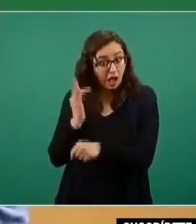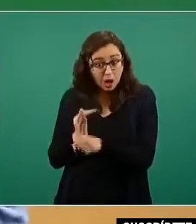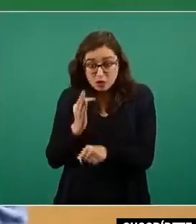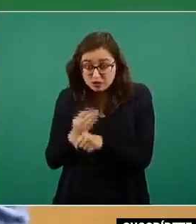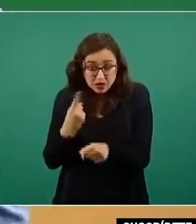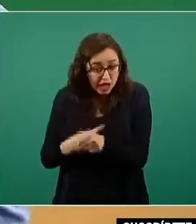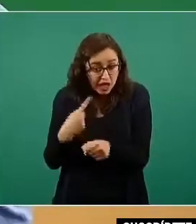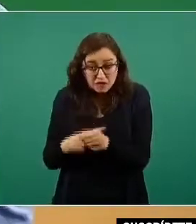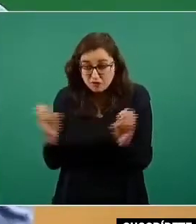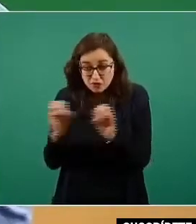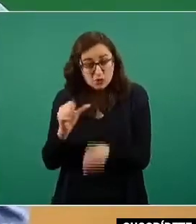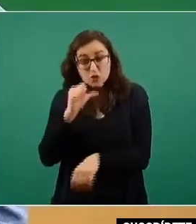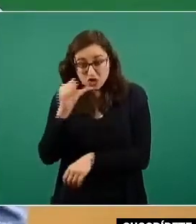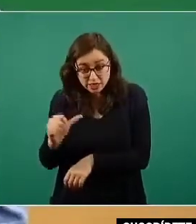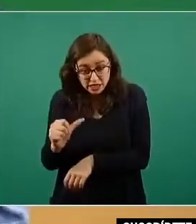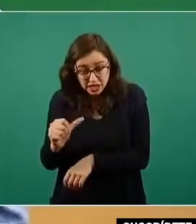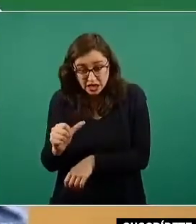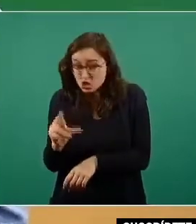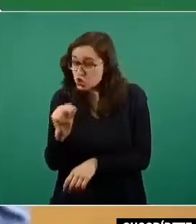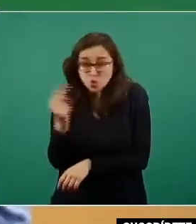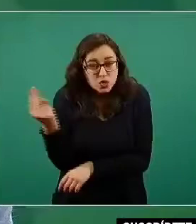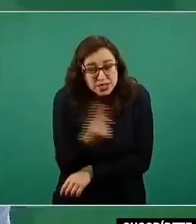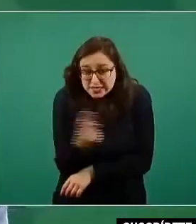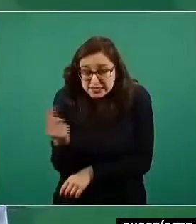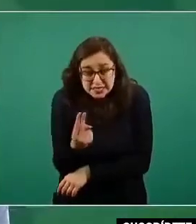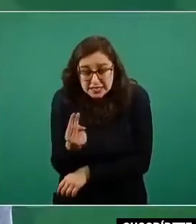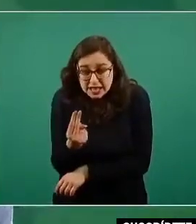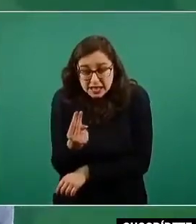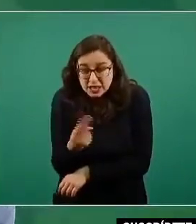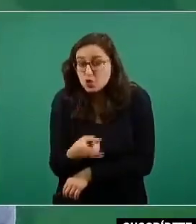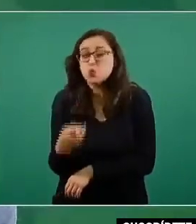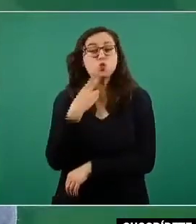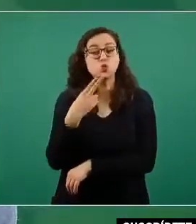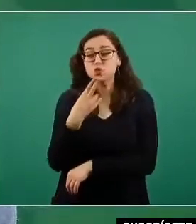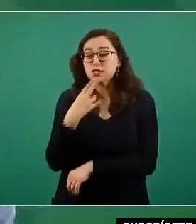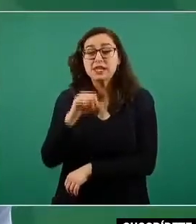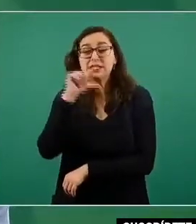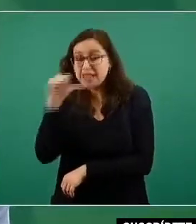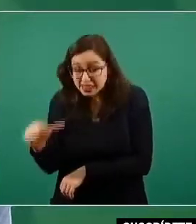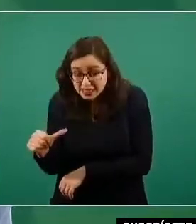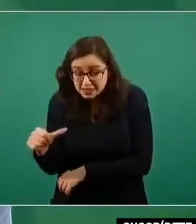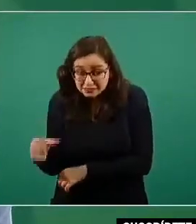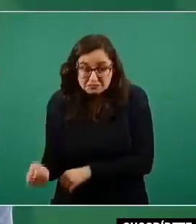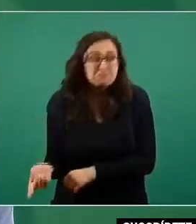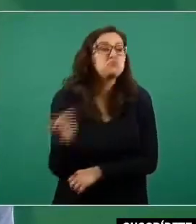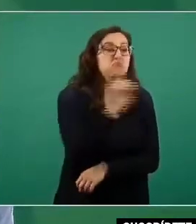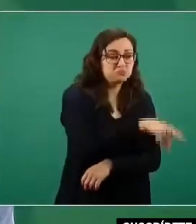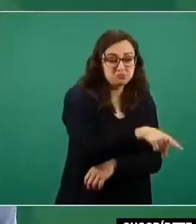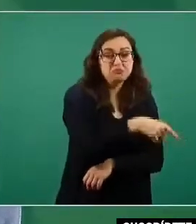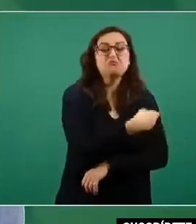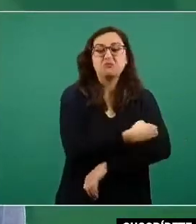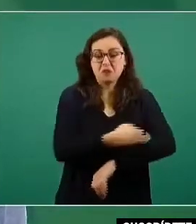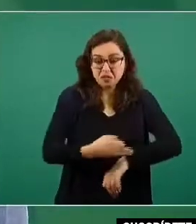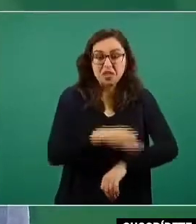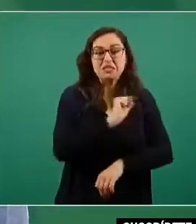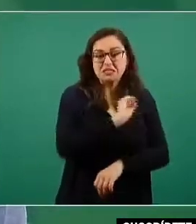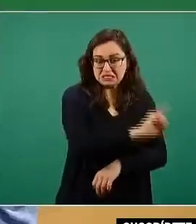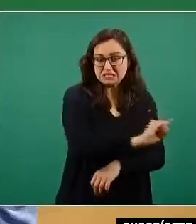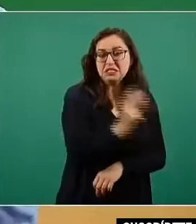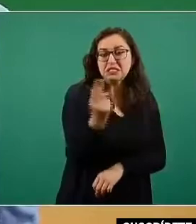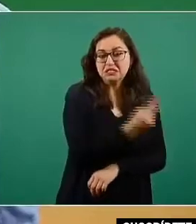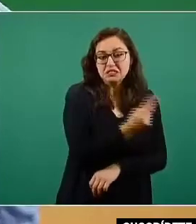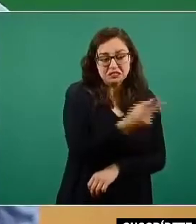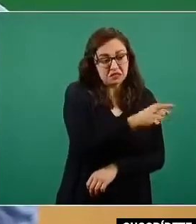momento, le está quitando días, horas y minutos de vida a otra persona y a